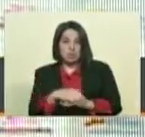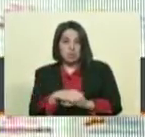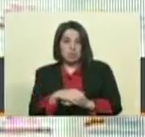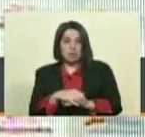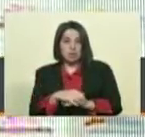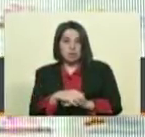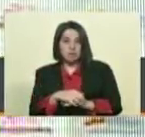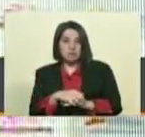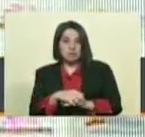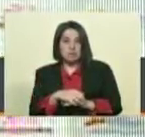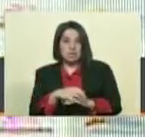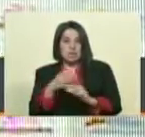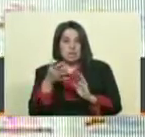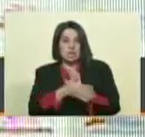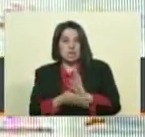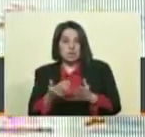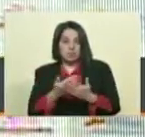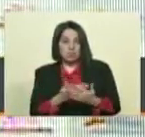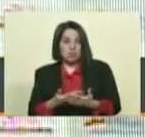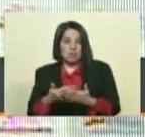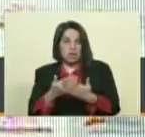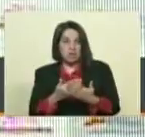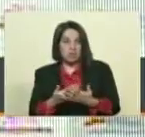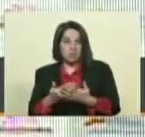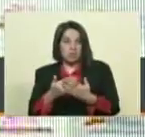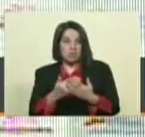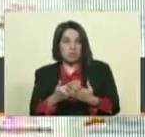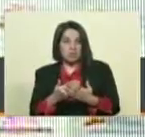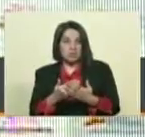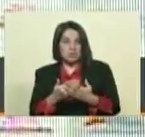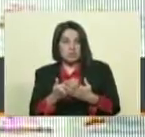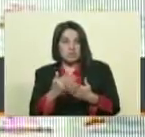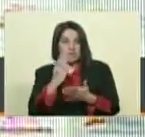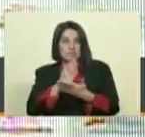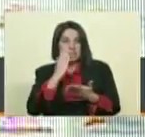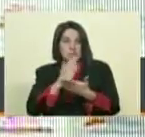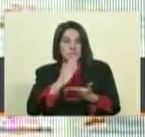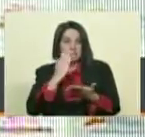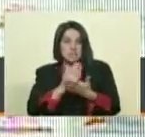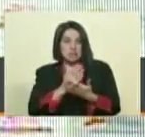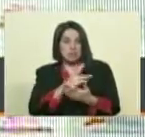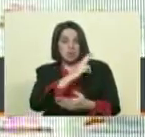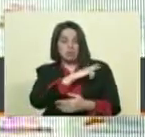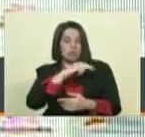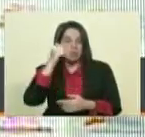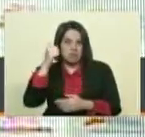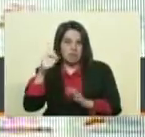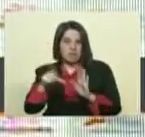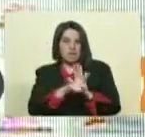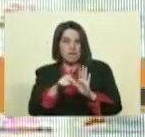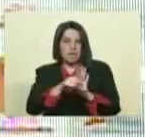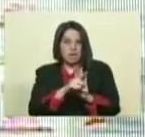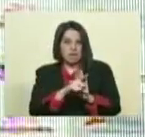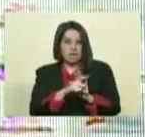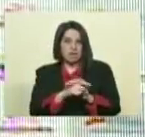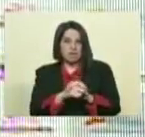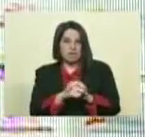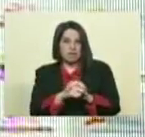el fenómeno, estudiarlo siempre, para darle el tratamiento correcto de autoridad, de ley,